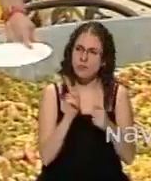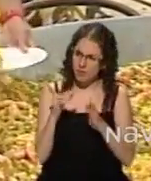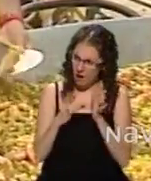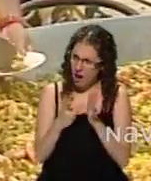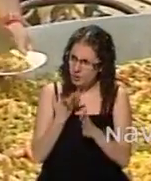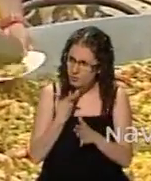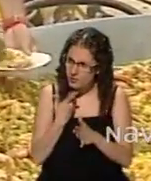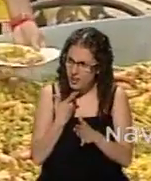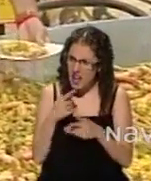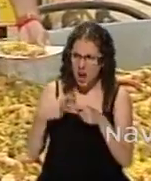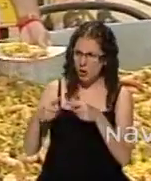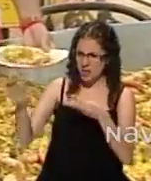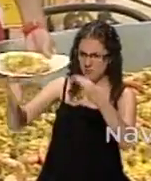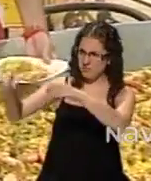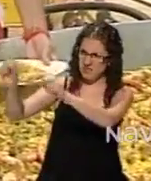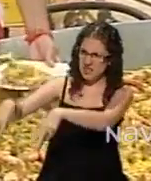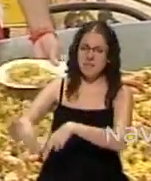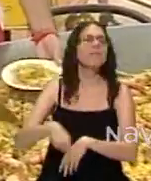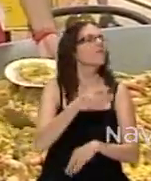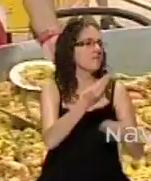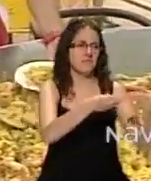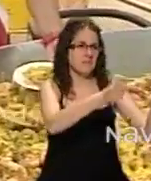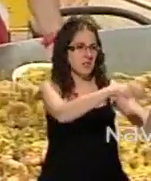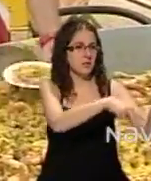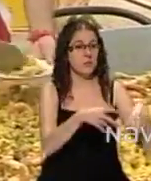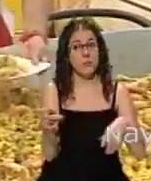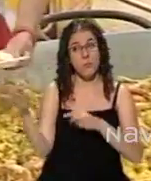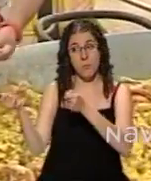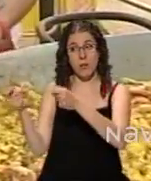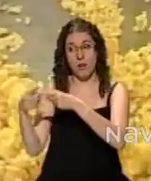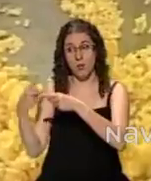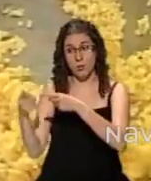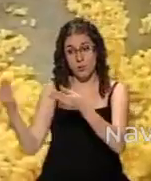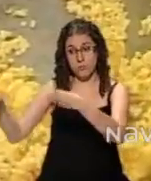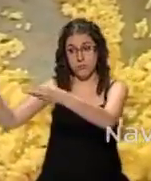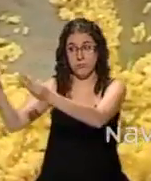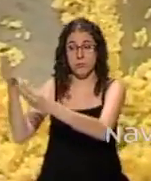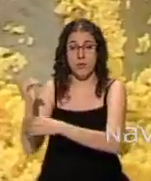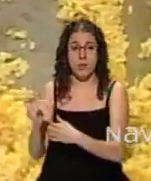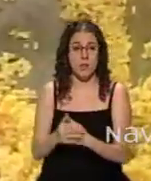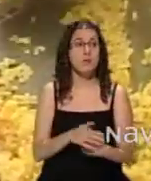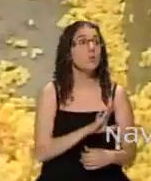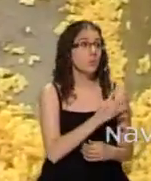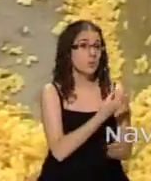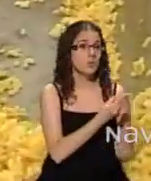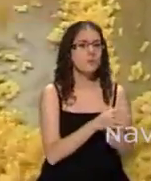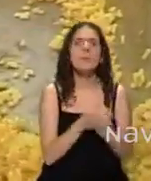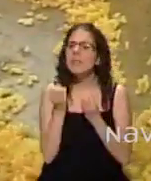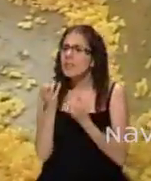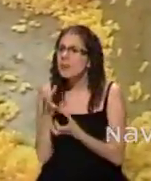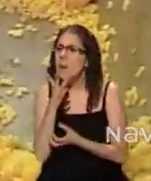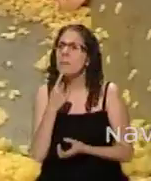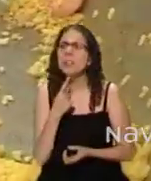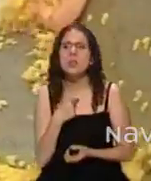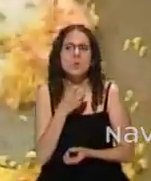arroz, sin tropiezos? Sin tropiezos. Pues hay muchos tropiezos en esa paella. Sí, muchos. ¿Qué tal está? Que me han dicho a mí que está muy buena. Muy buena, menos la